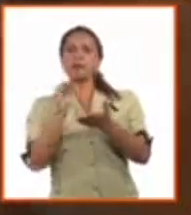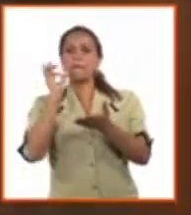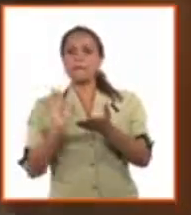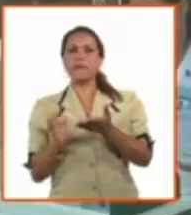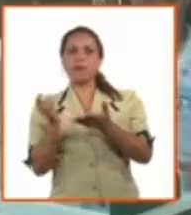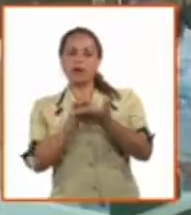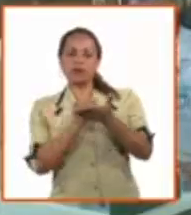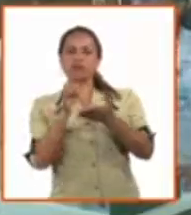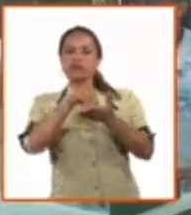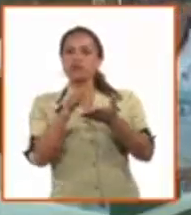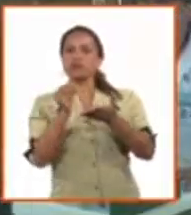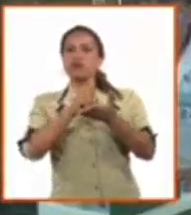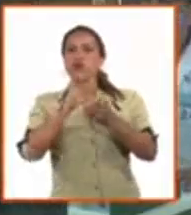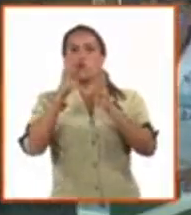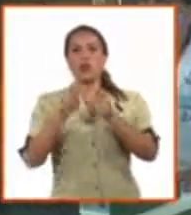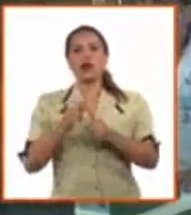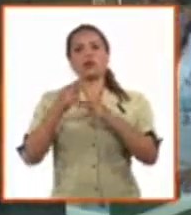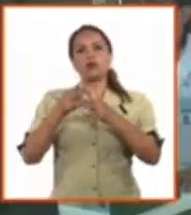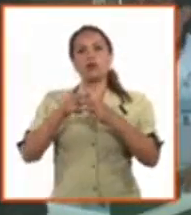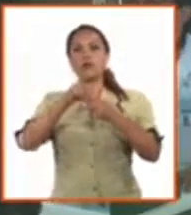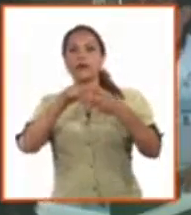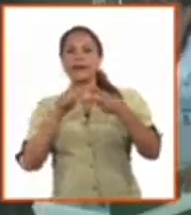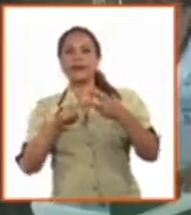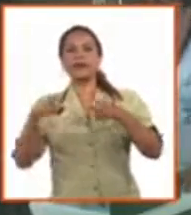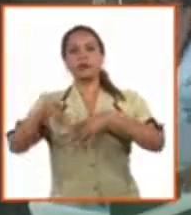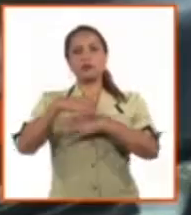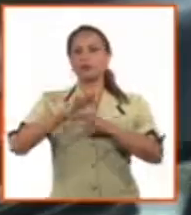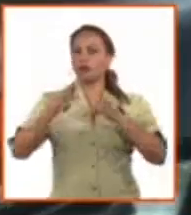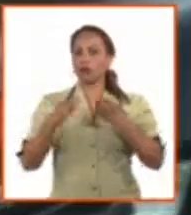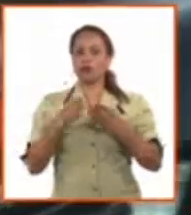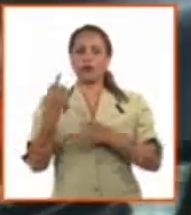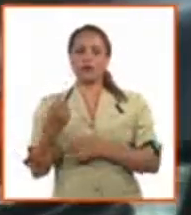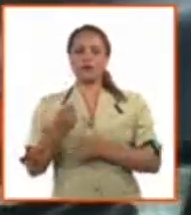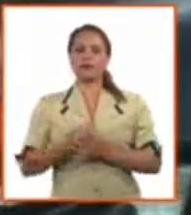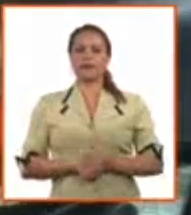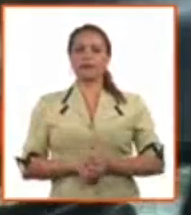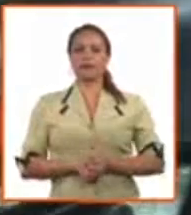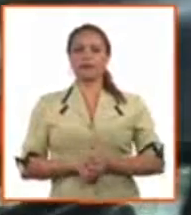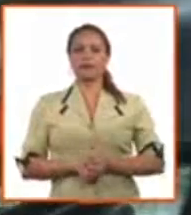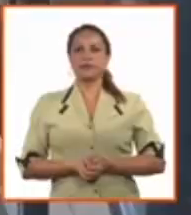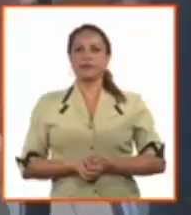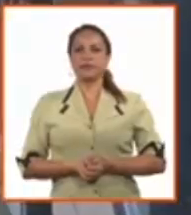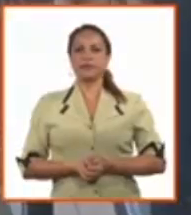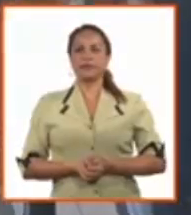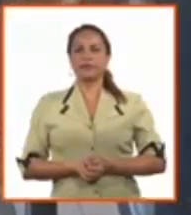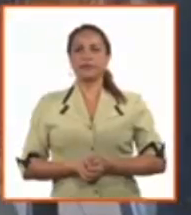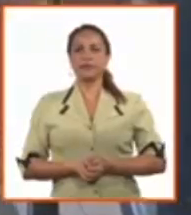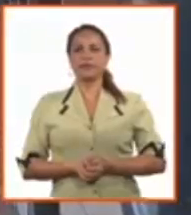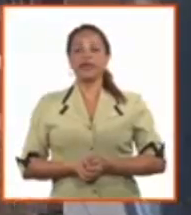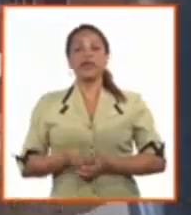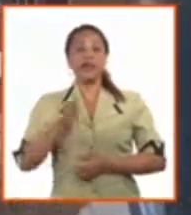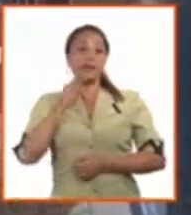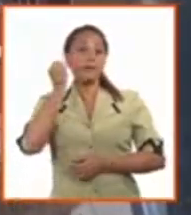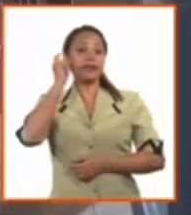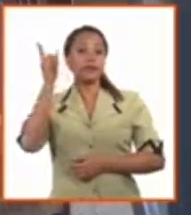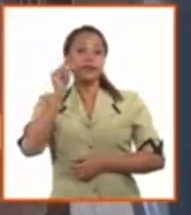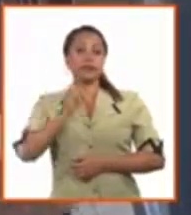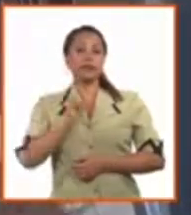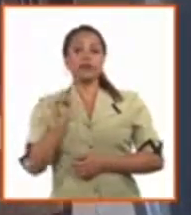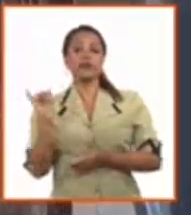la aplicación de viajeros facilita la tramitación de los documentos y la experiencia de los visitantes en su tránsito por